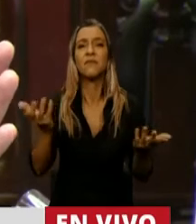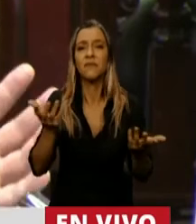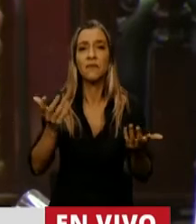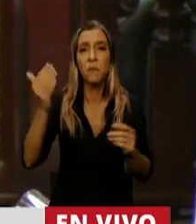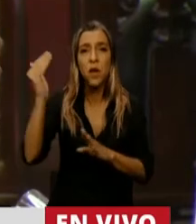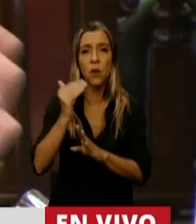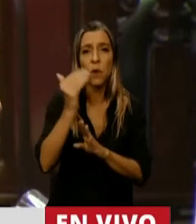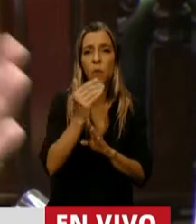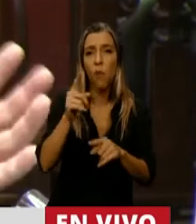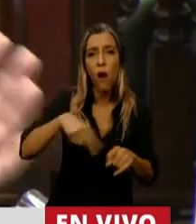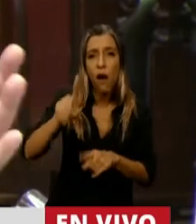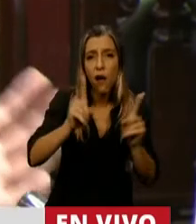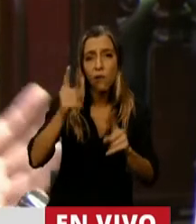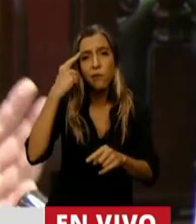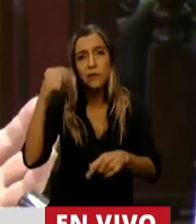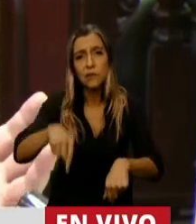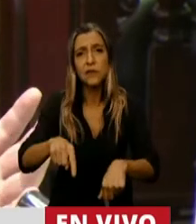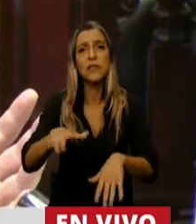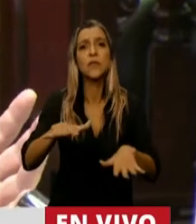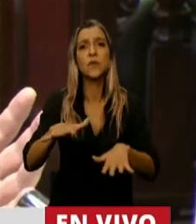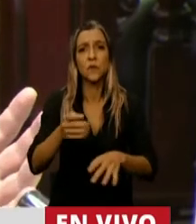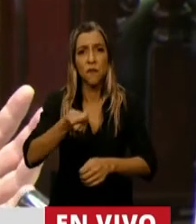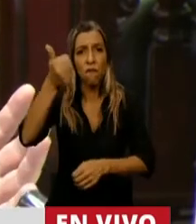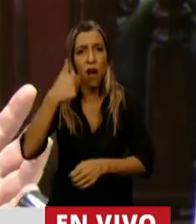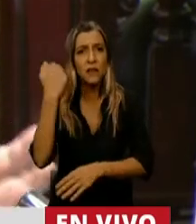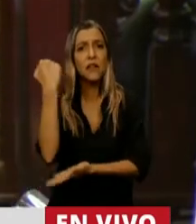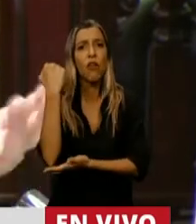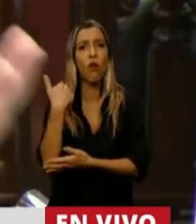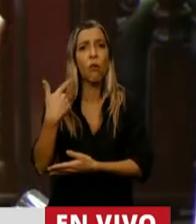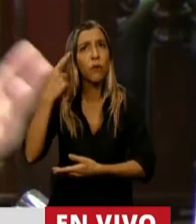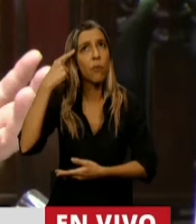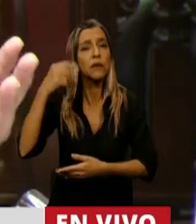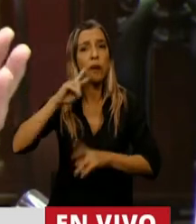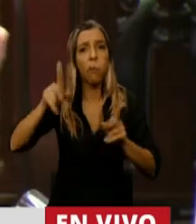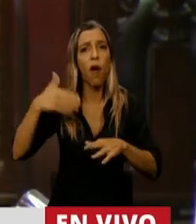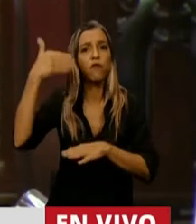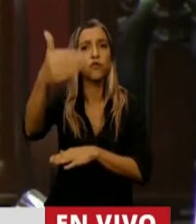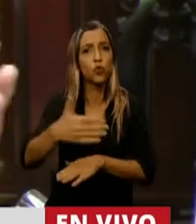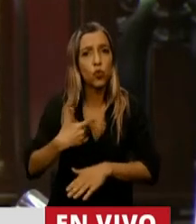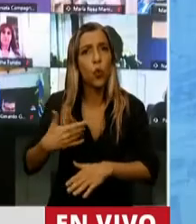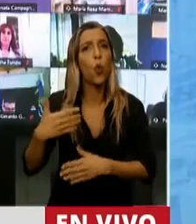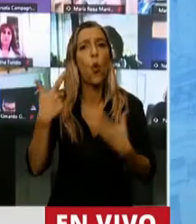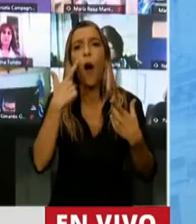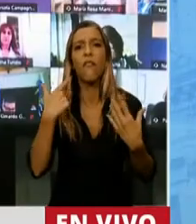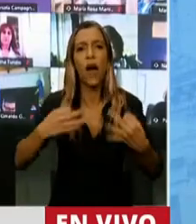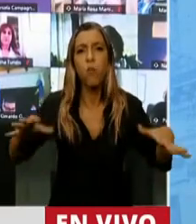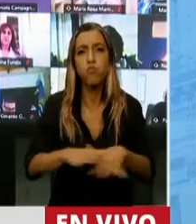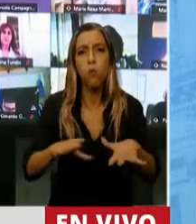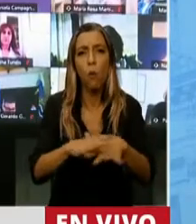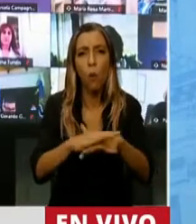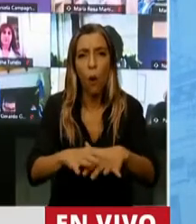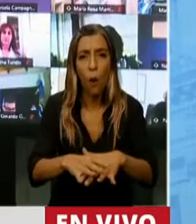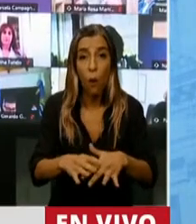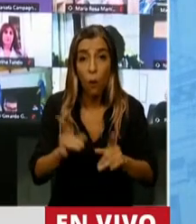fáciles para la proyección de supuestos macroeconómicos? ¿Alguien puede pensar que acá hay posibilidades de certezas